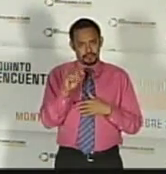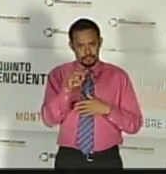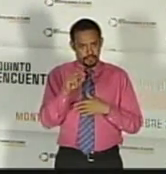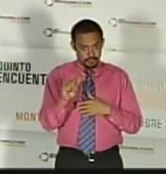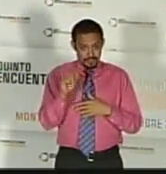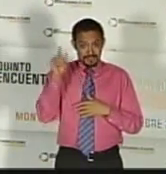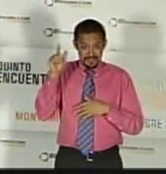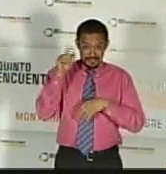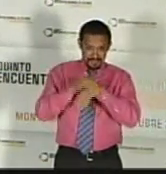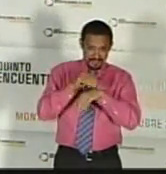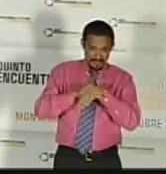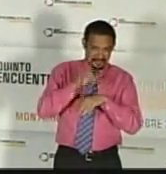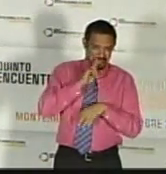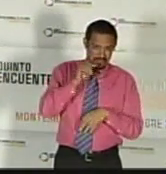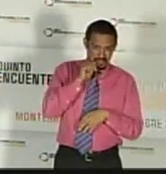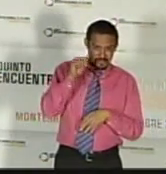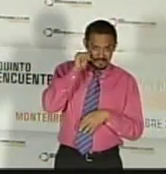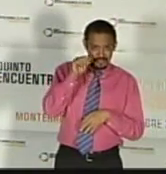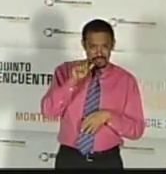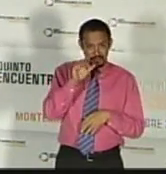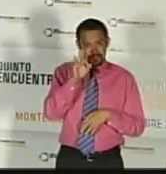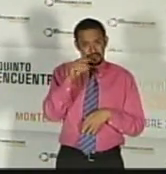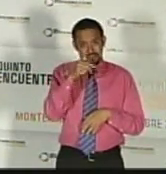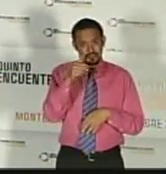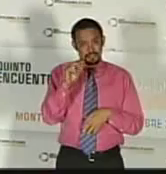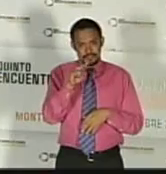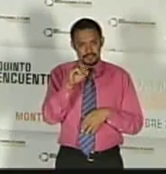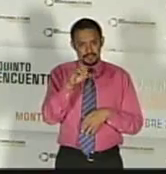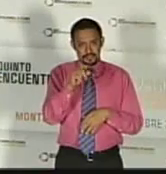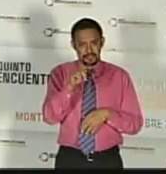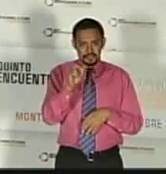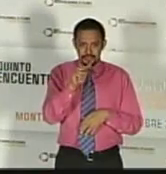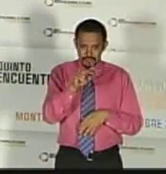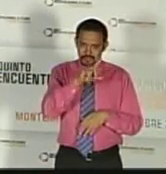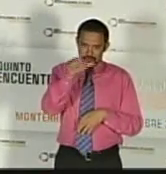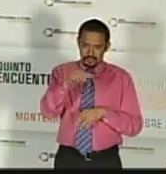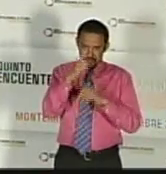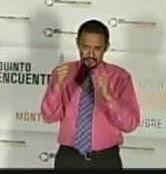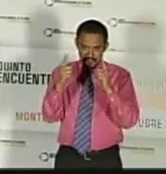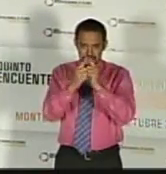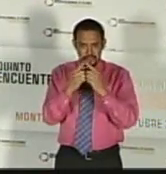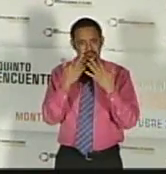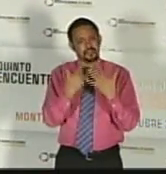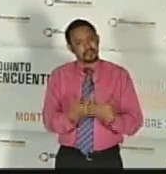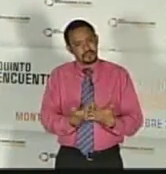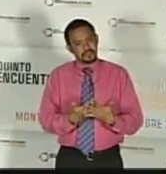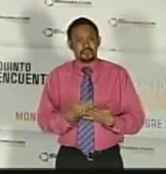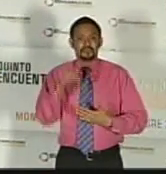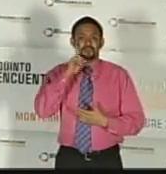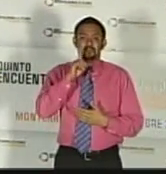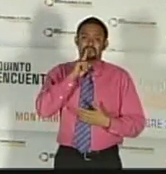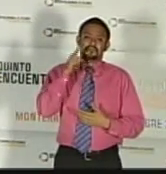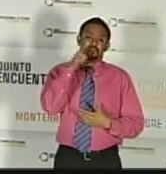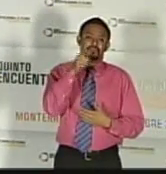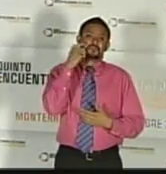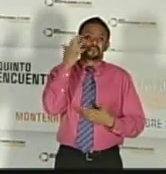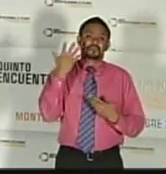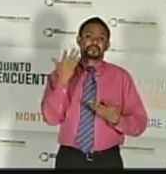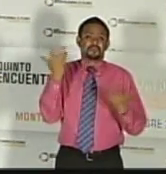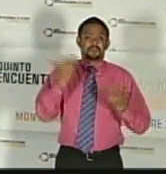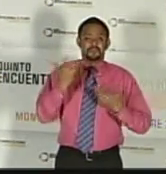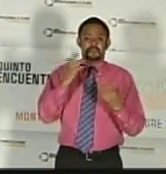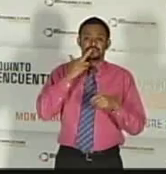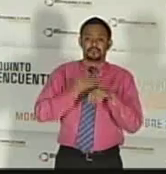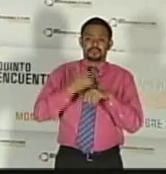Afganistán, con quien me voy a juntar justo después, dice que está esperando que haya mujeres que quieran ser mentoras